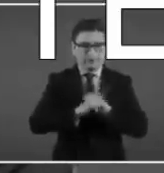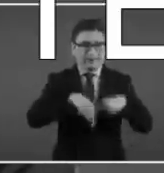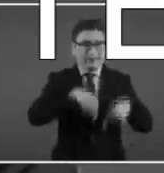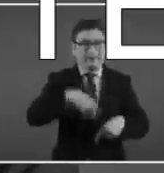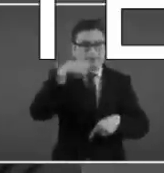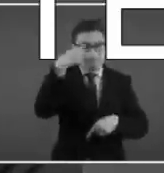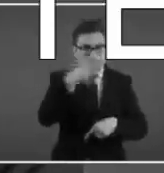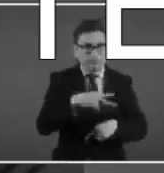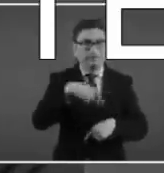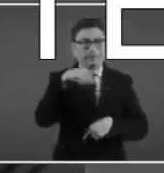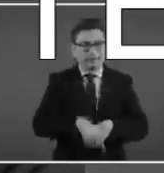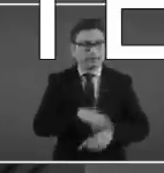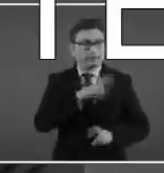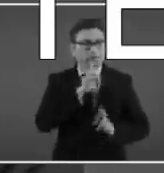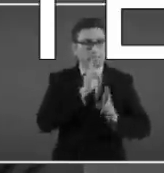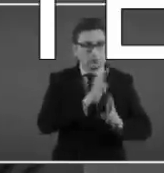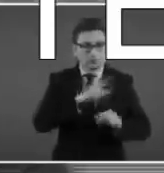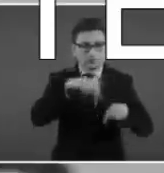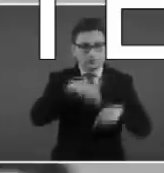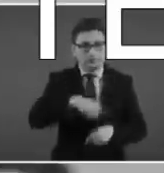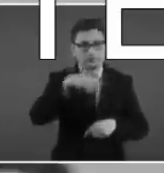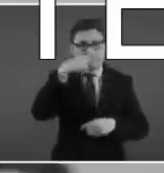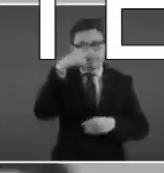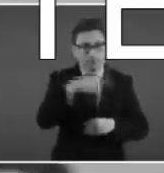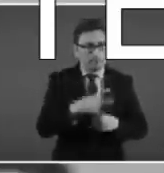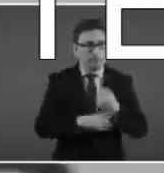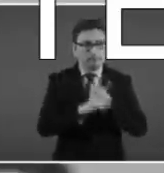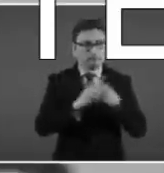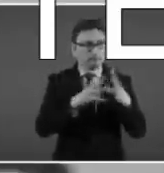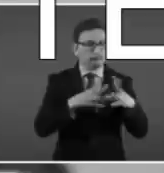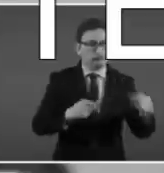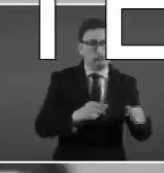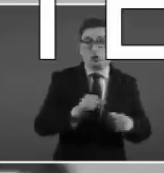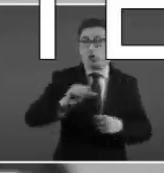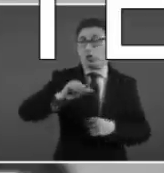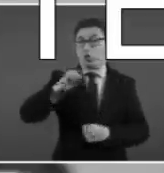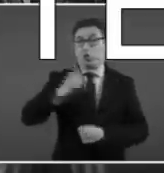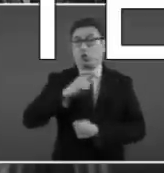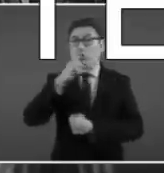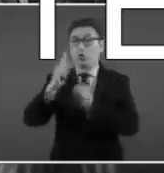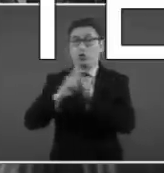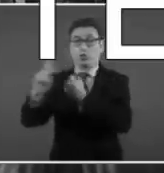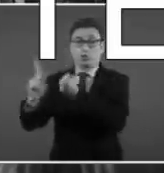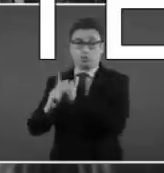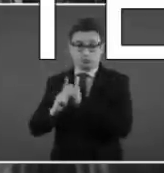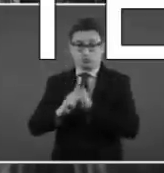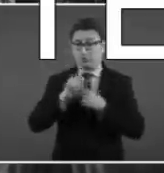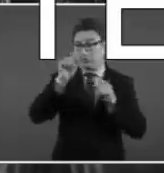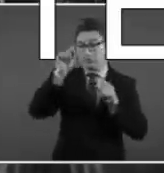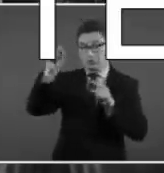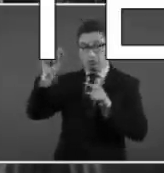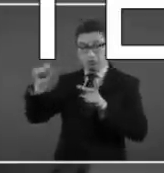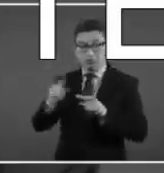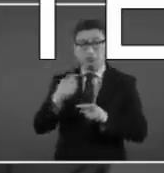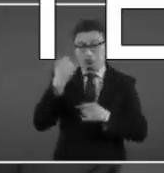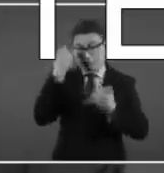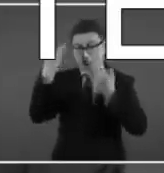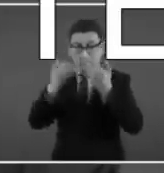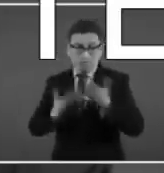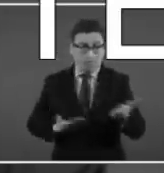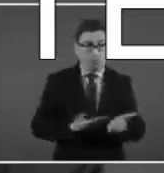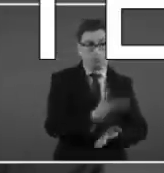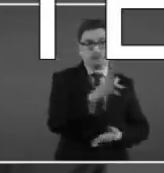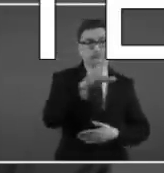No queremos la injerencia de ninguna potencia, de ninguna hegemonía, de ningún país